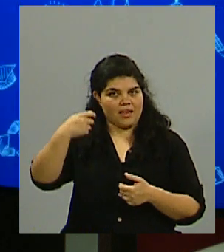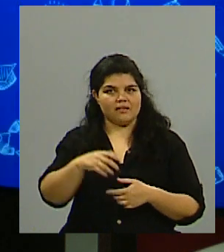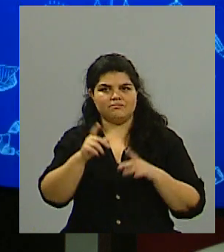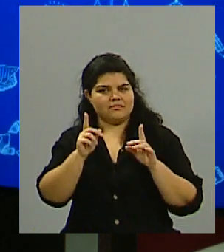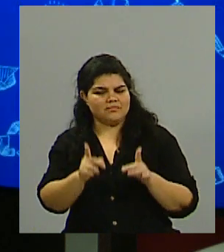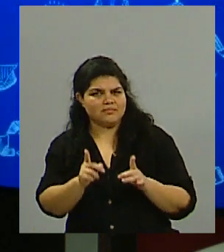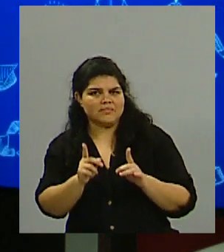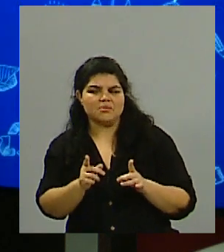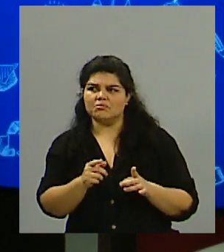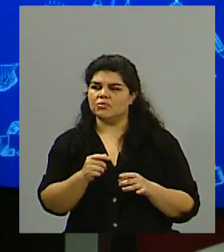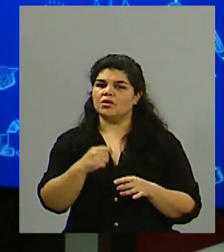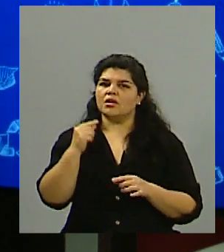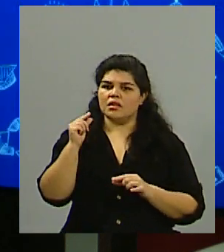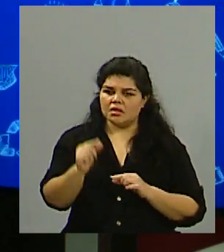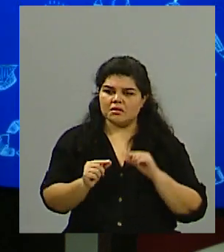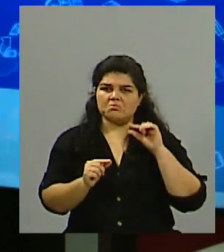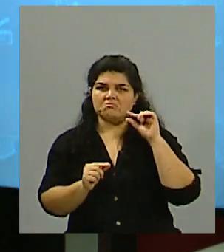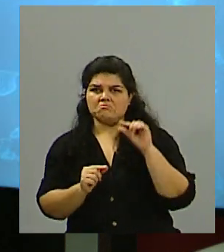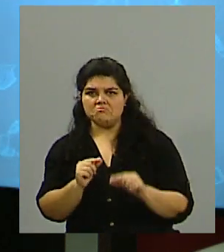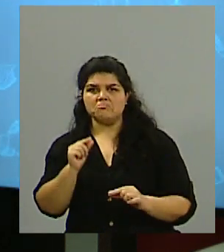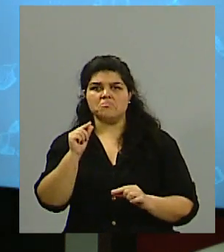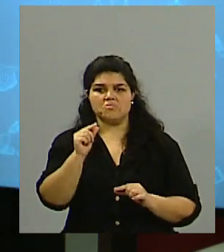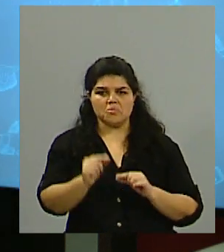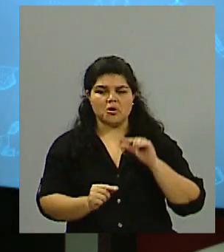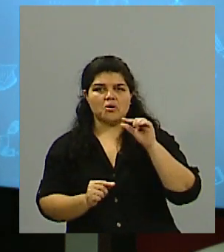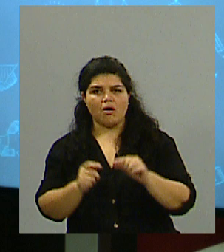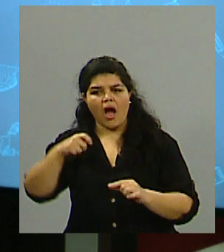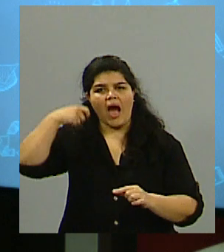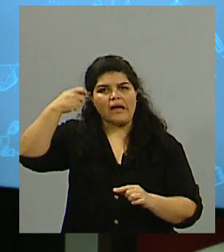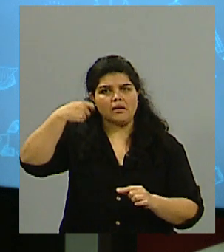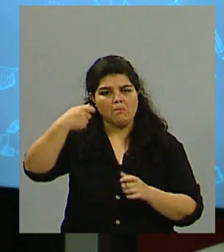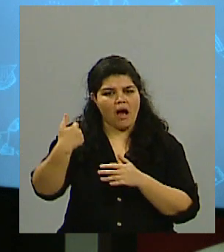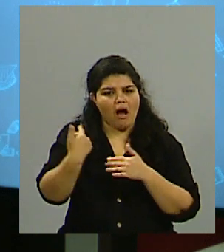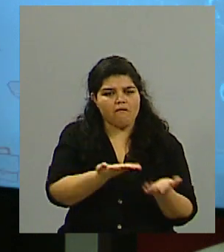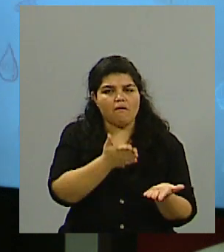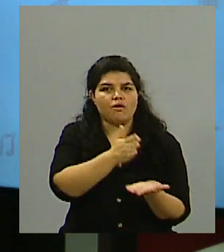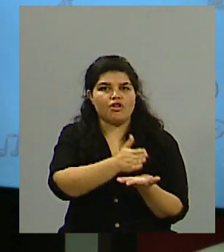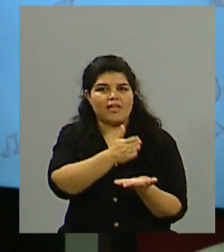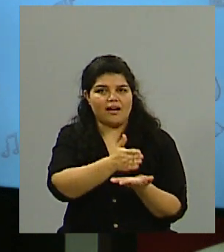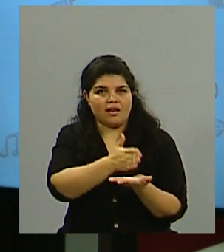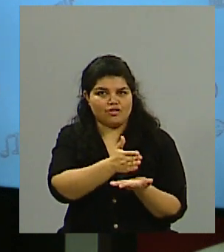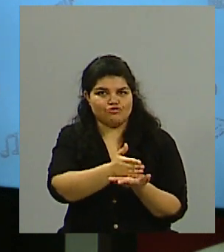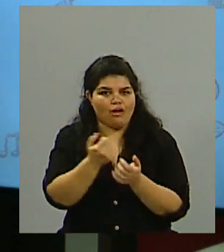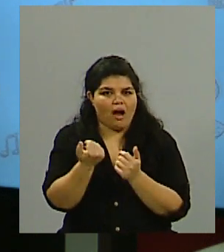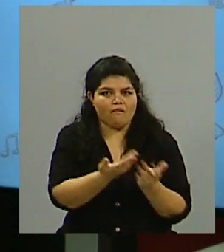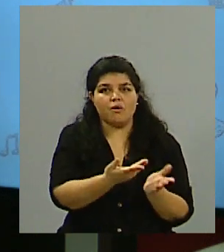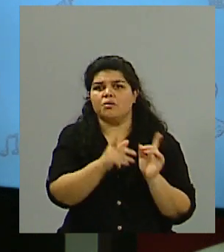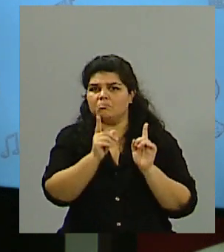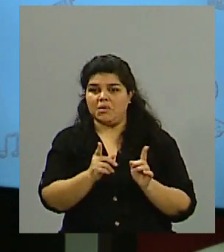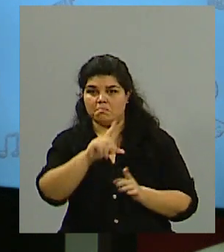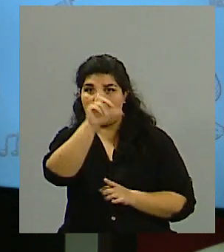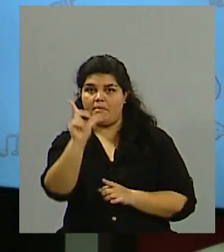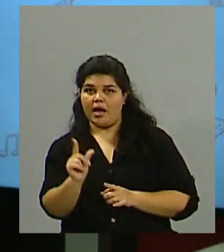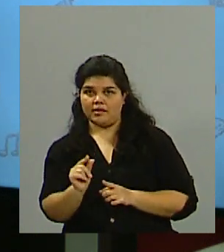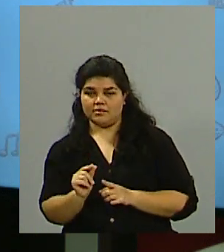ha ido adquiriendo cada vez más derecho. En nuestro país hay dos leyes muy importantes, pero después cada